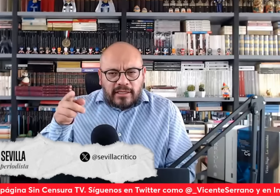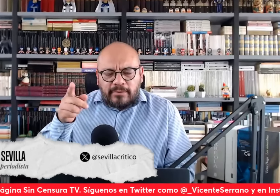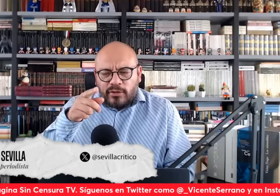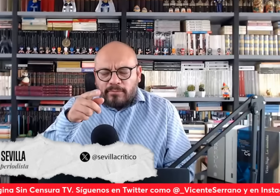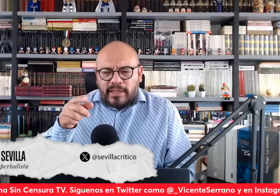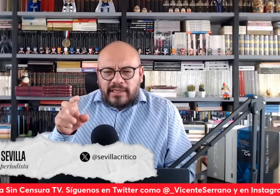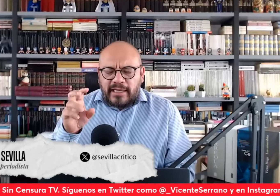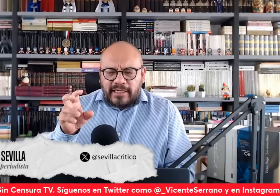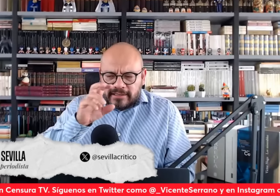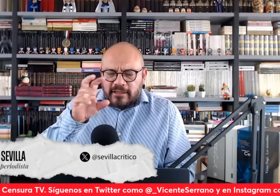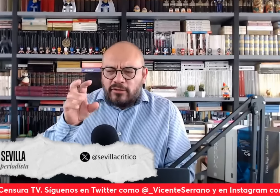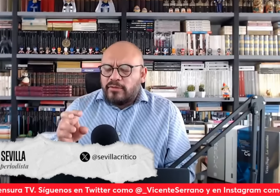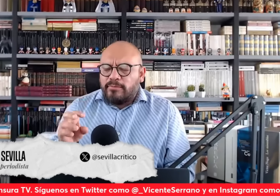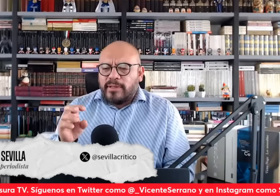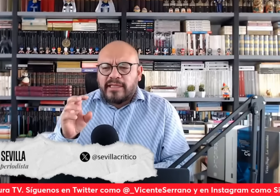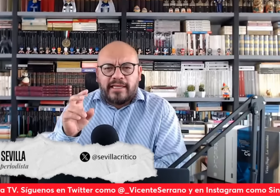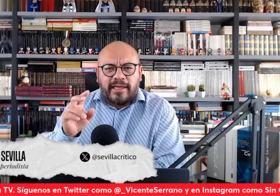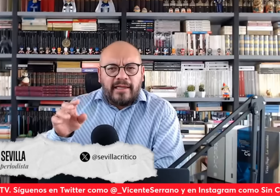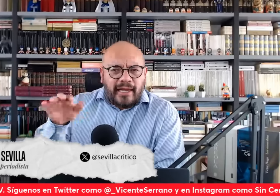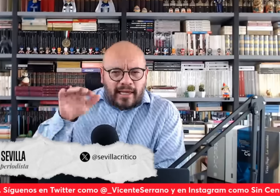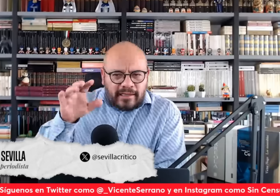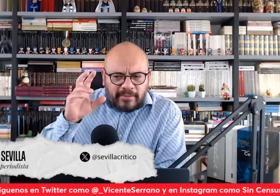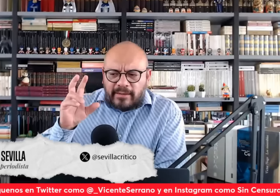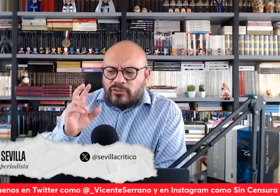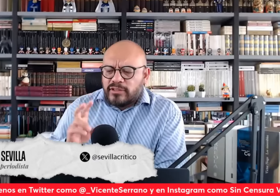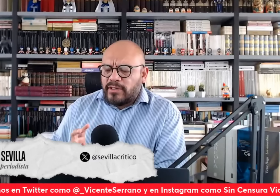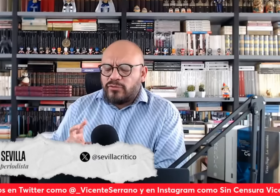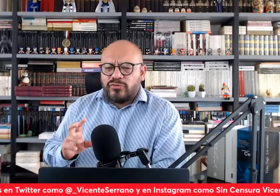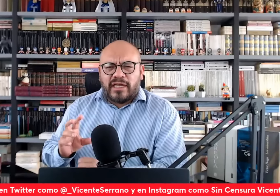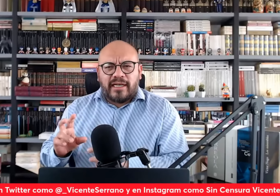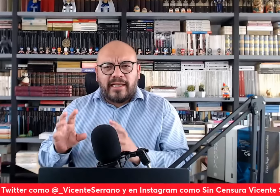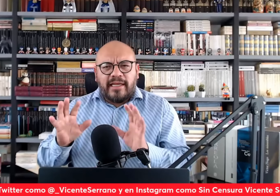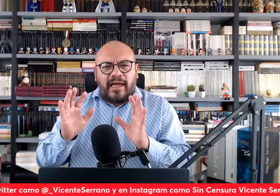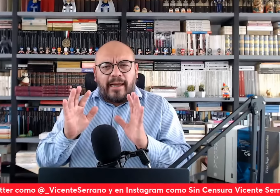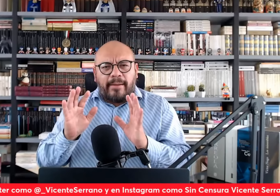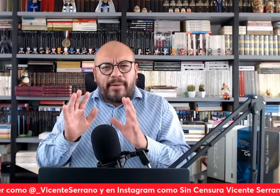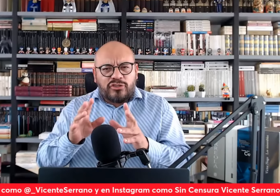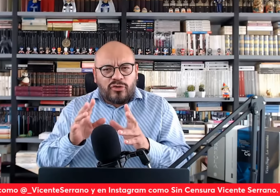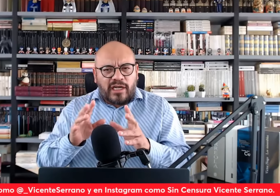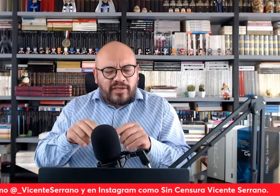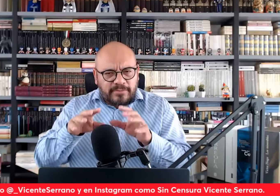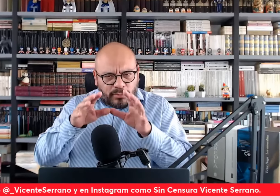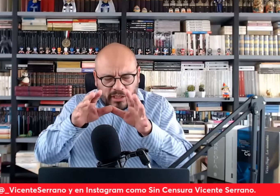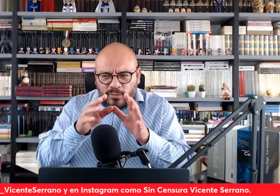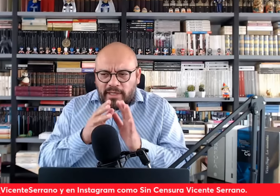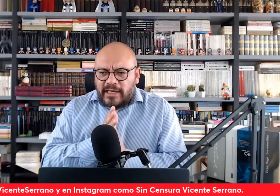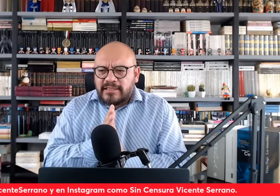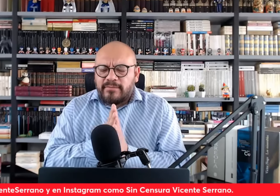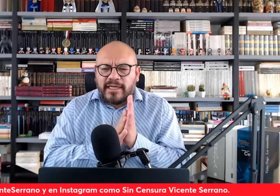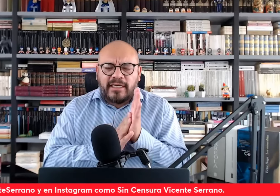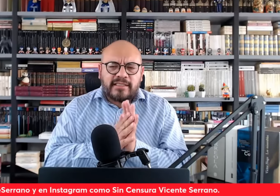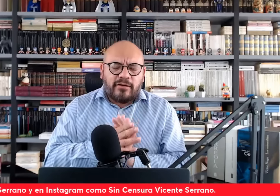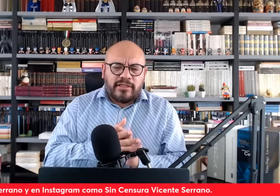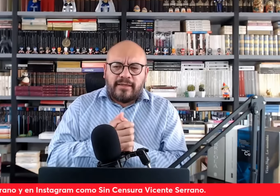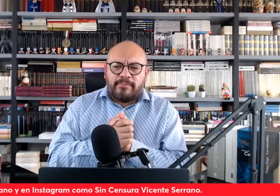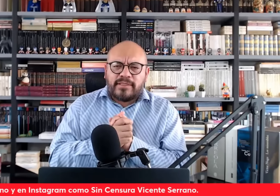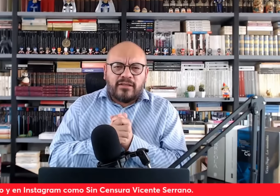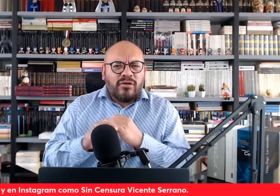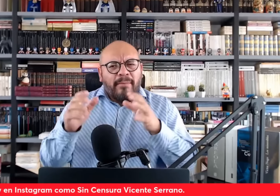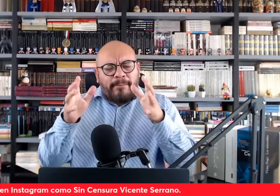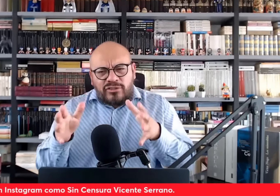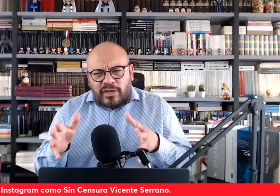usted vio en pantalla, que ha estado viendo en pantalla, ahí deberíamos de preguntarle a Pancho Garfias, porque lo vi en las imágenes que ahorita